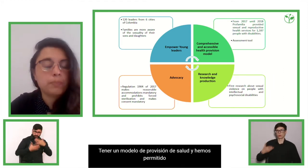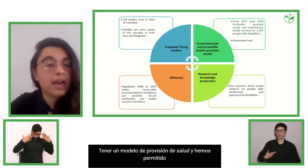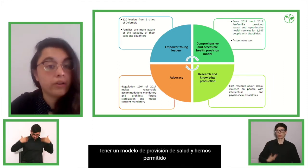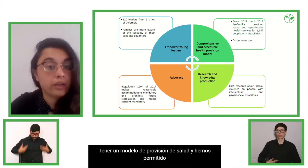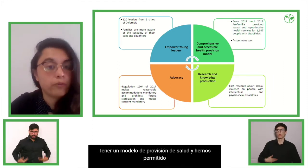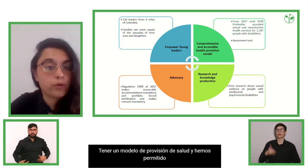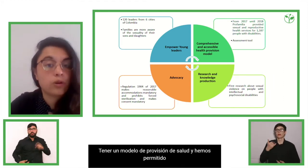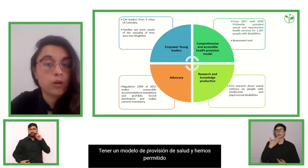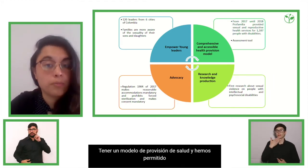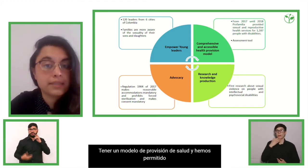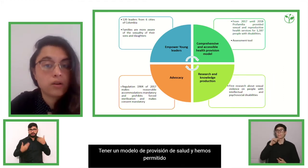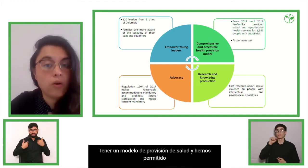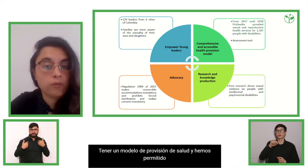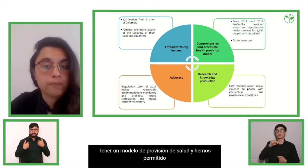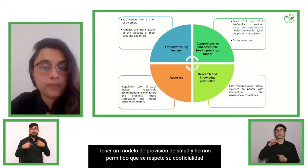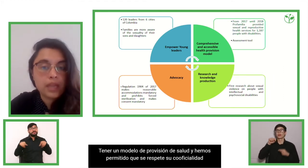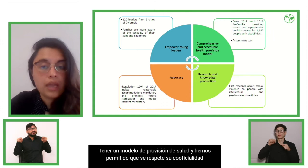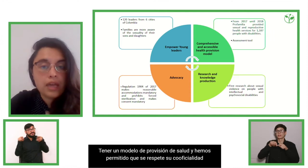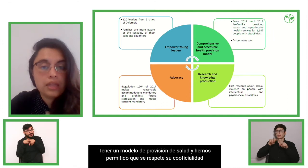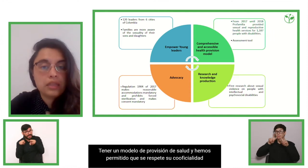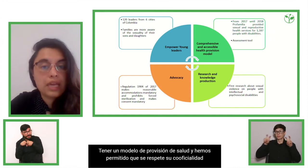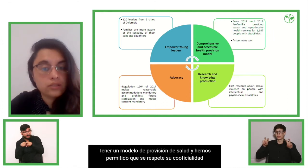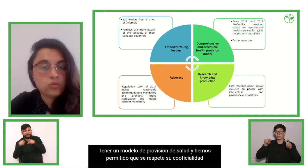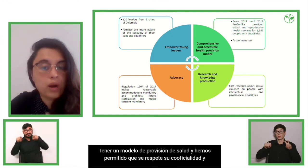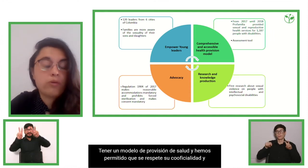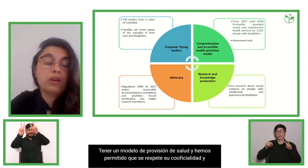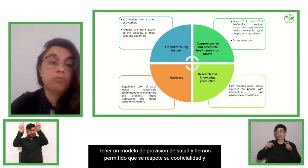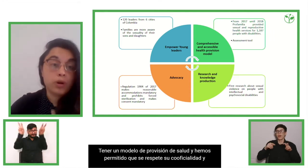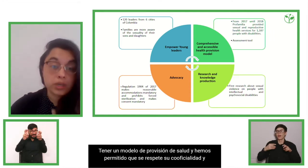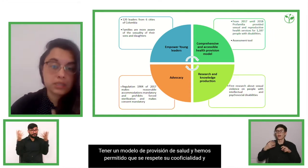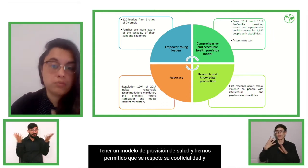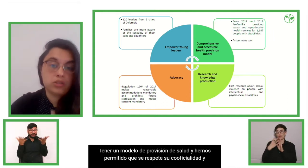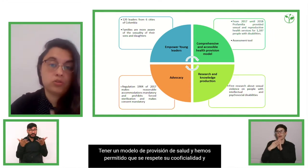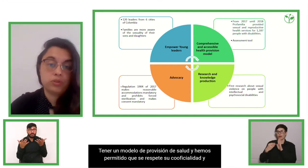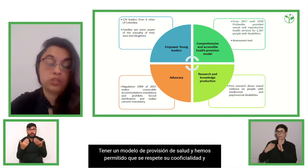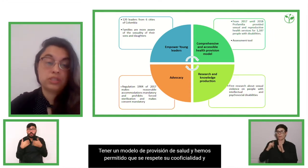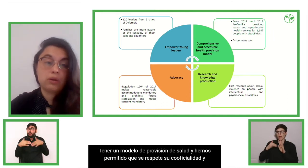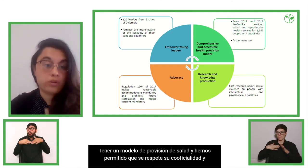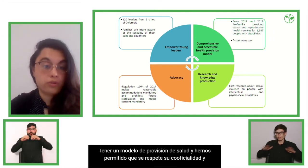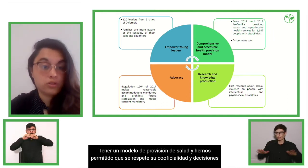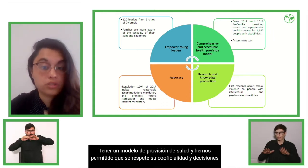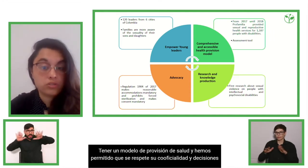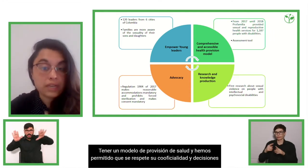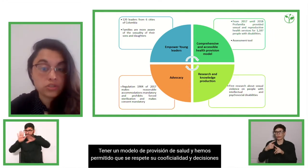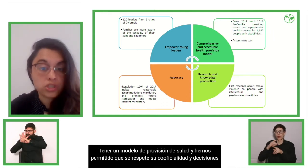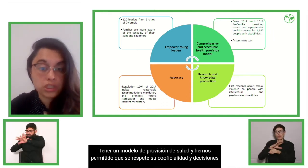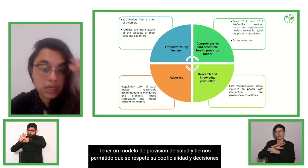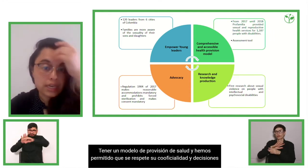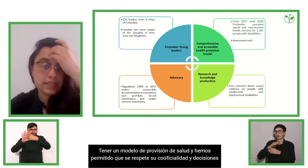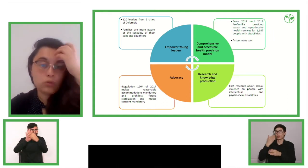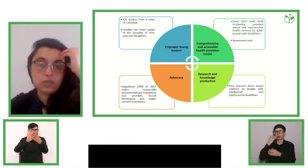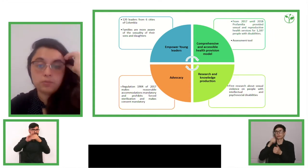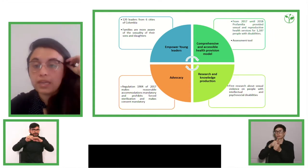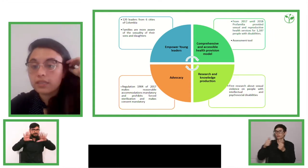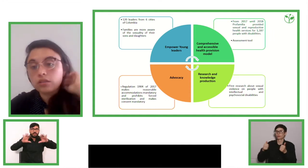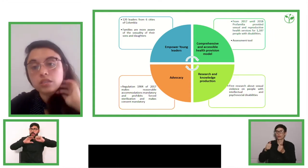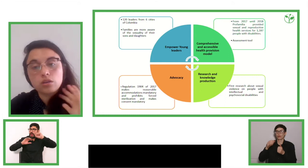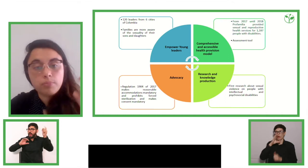ejemplo y ha sido un inspirador para toda Colombia. Gracias a nuestras medidas